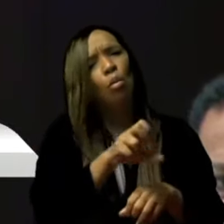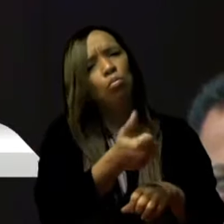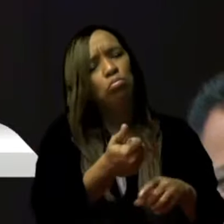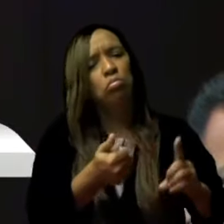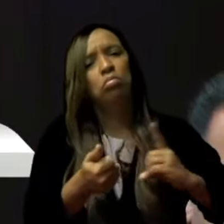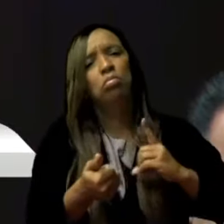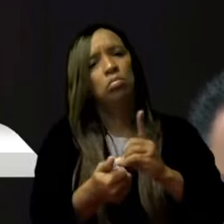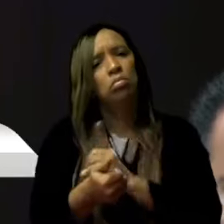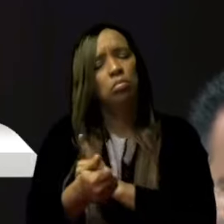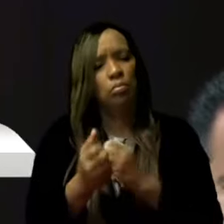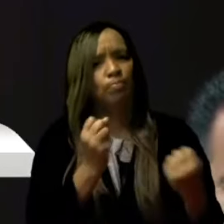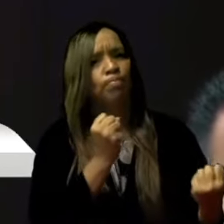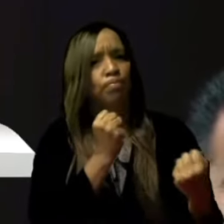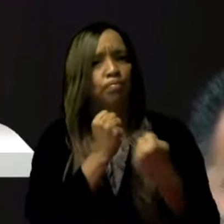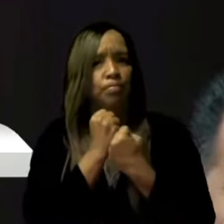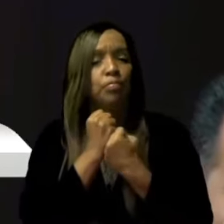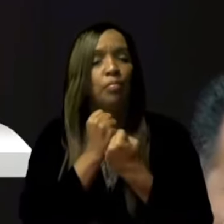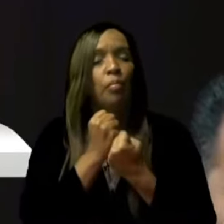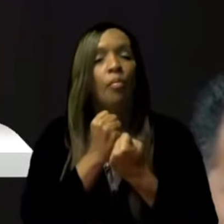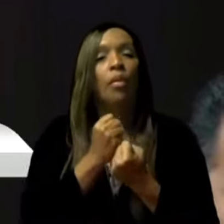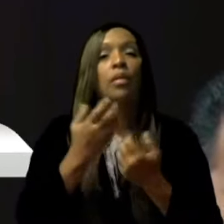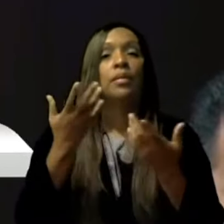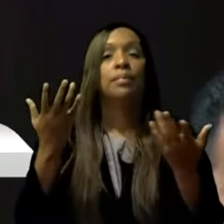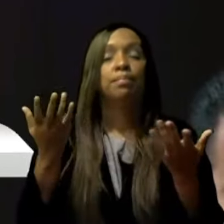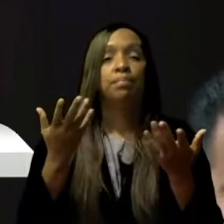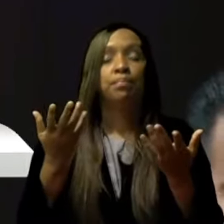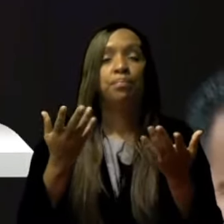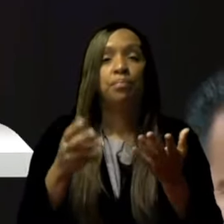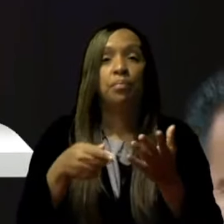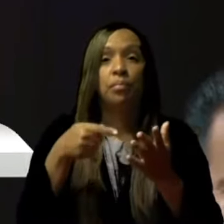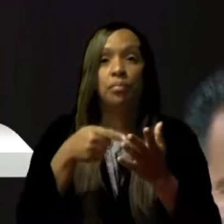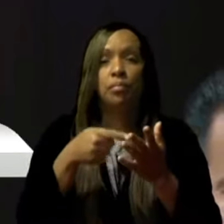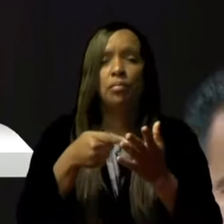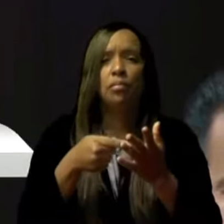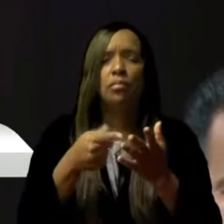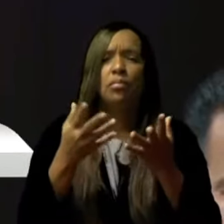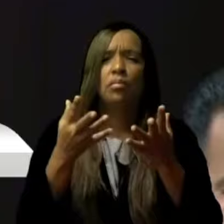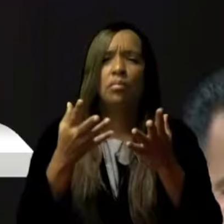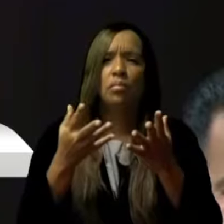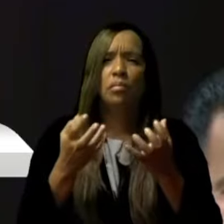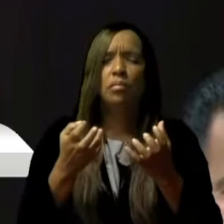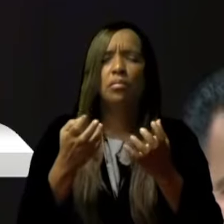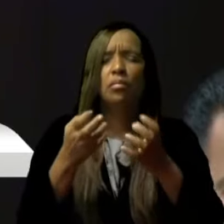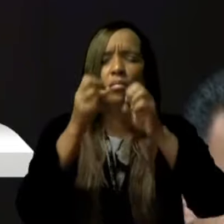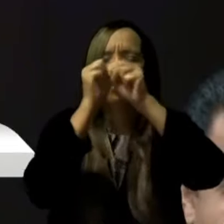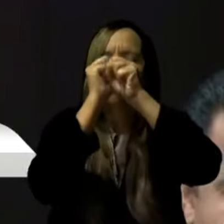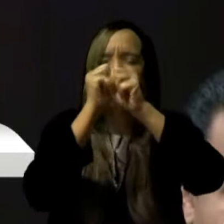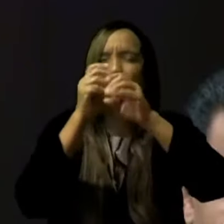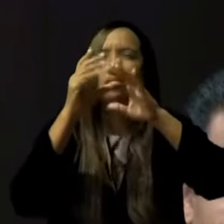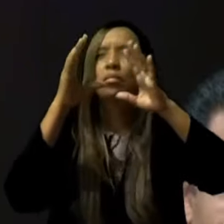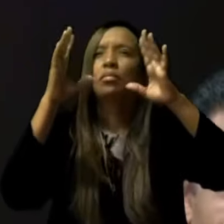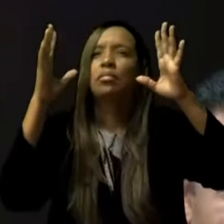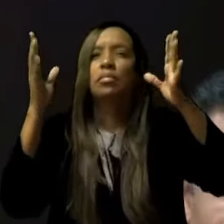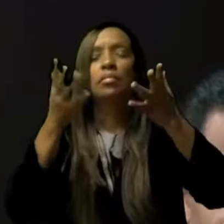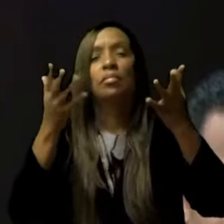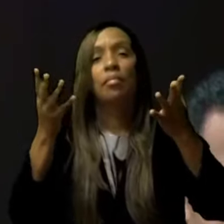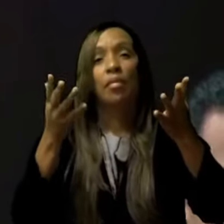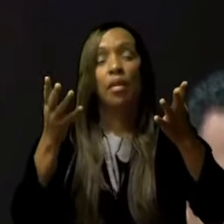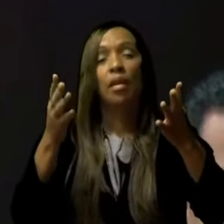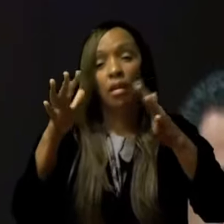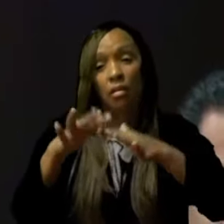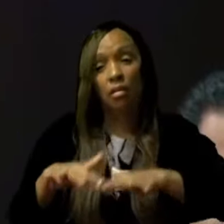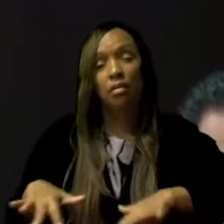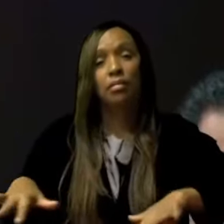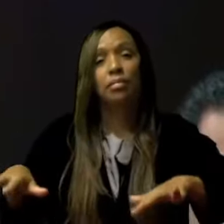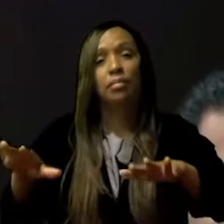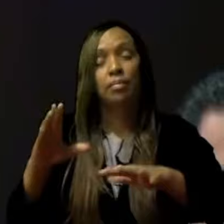el proyecto. Y nosotros vinimos con ese sueño aquí, de que La Caleta sea un municipio, porque en